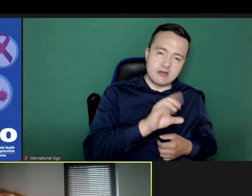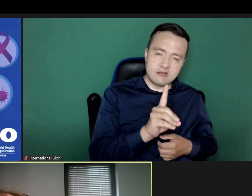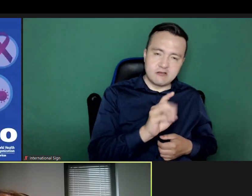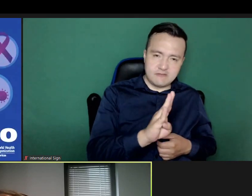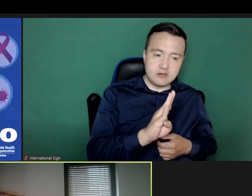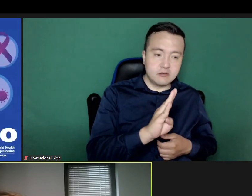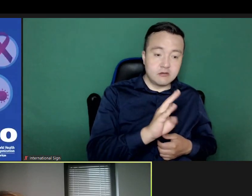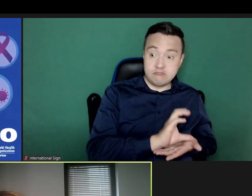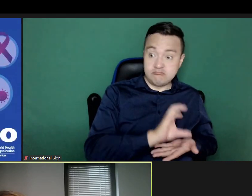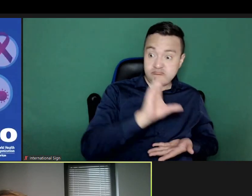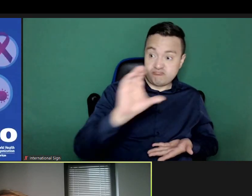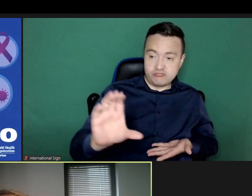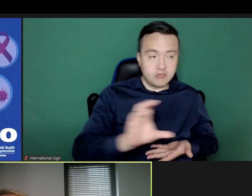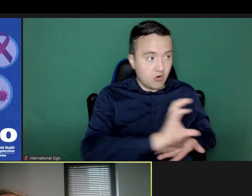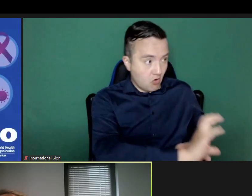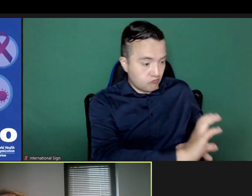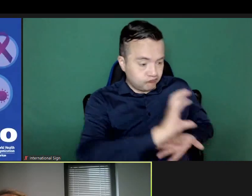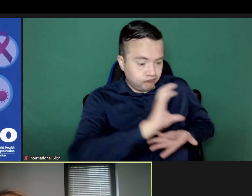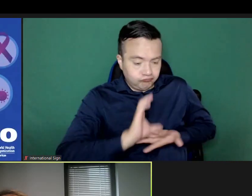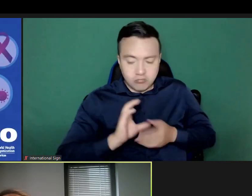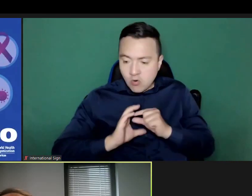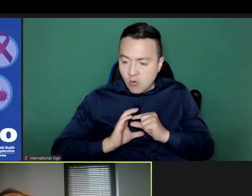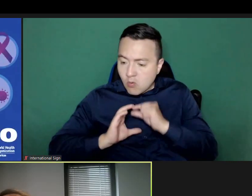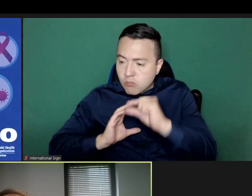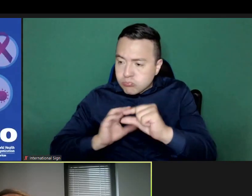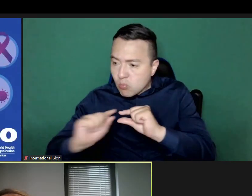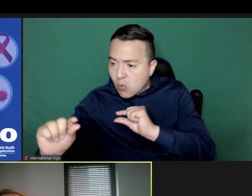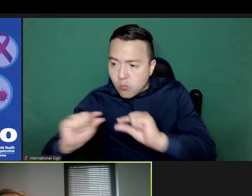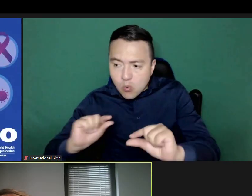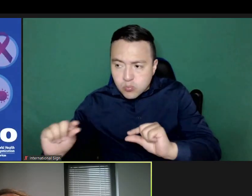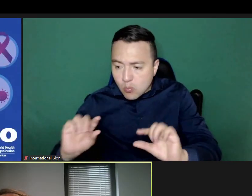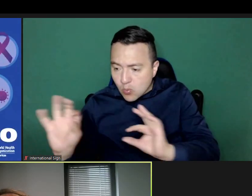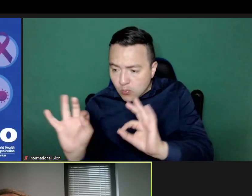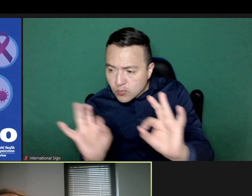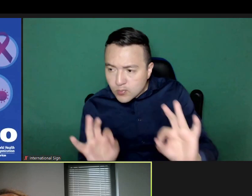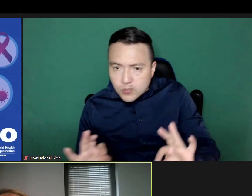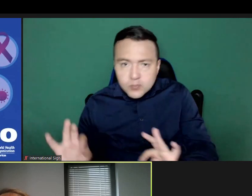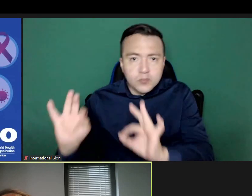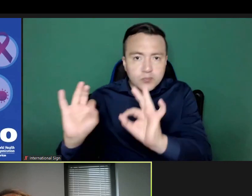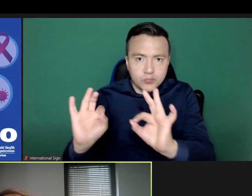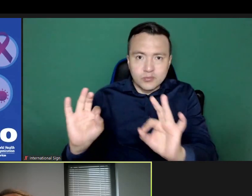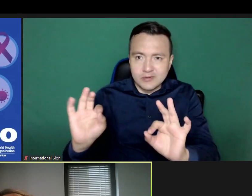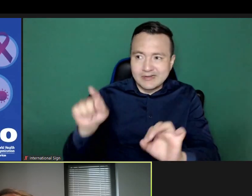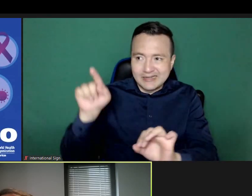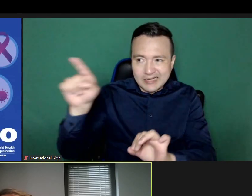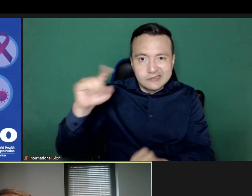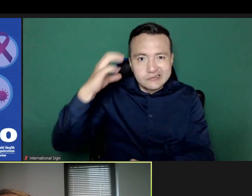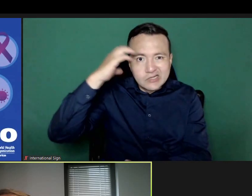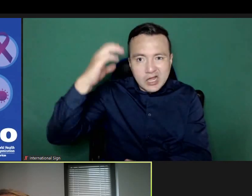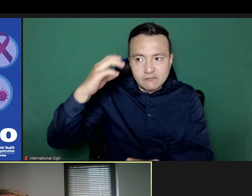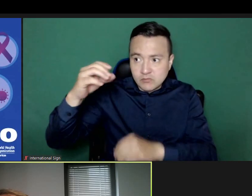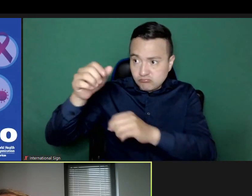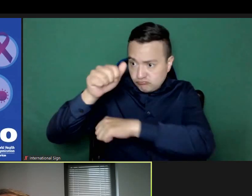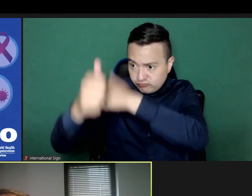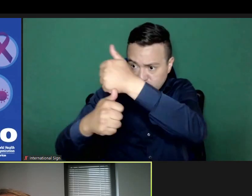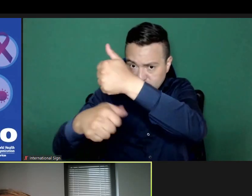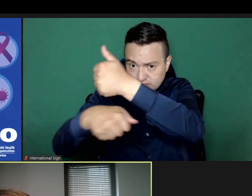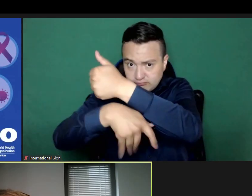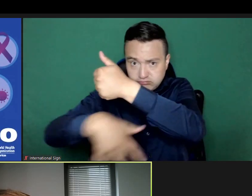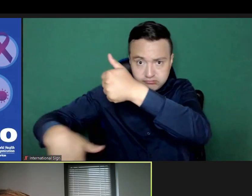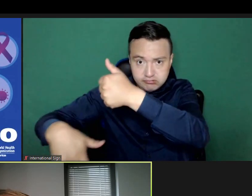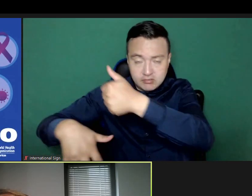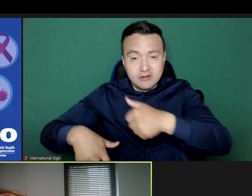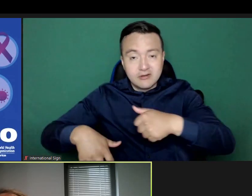del sector privado que participaron y también el ministerio. Esa es la situación ideal en la que aún una institución como la